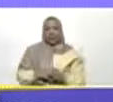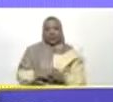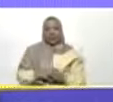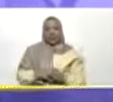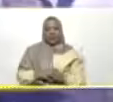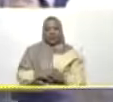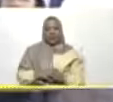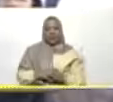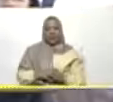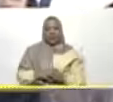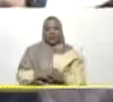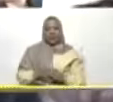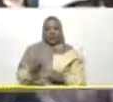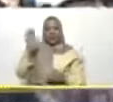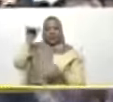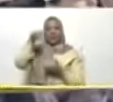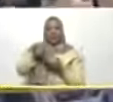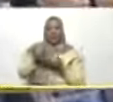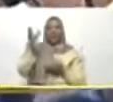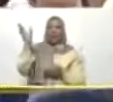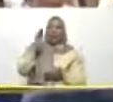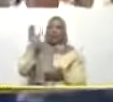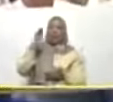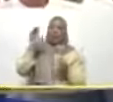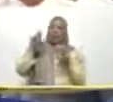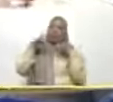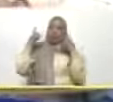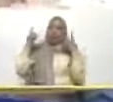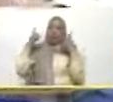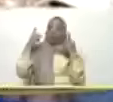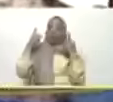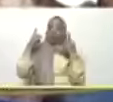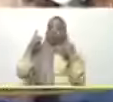Lara Miranda Caracas la